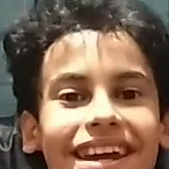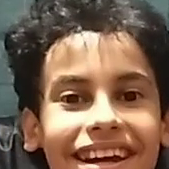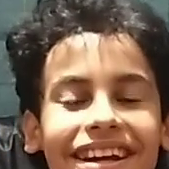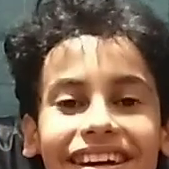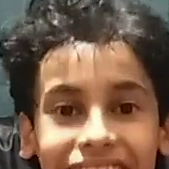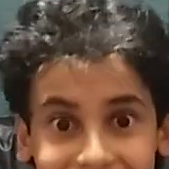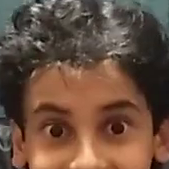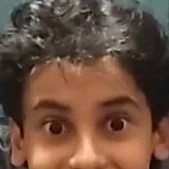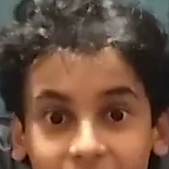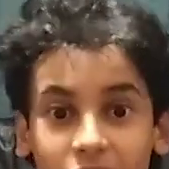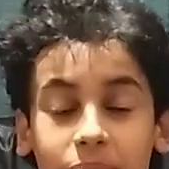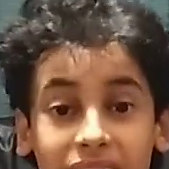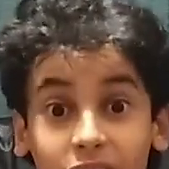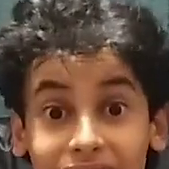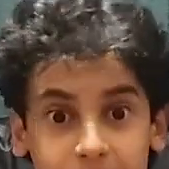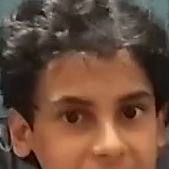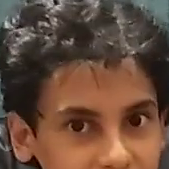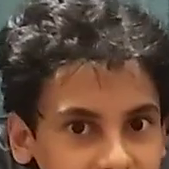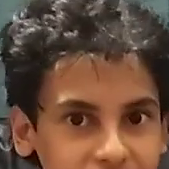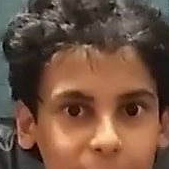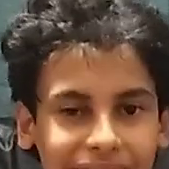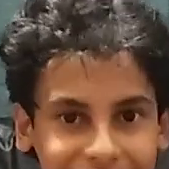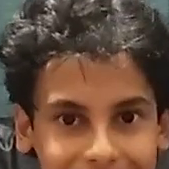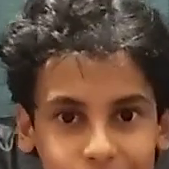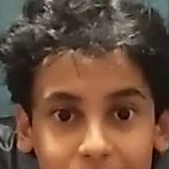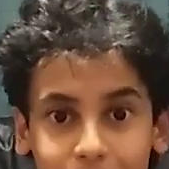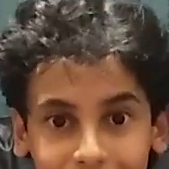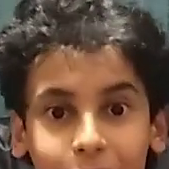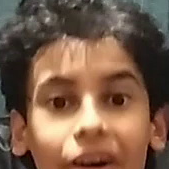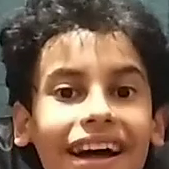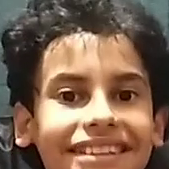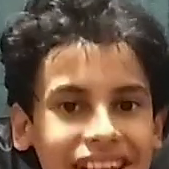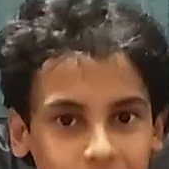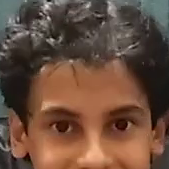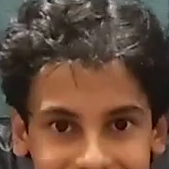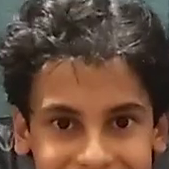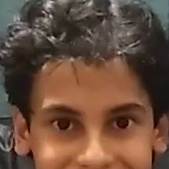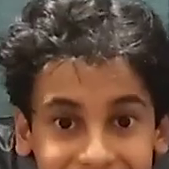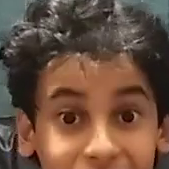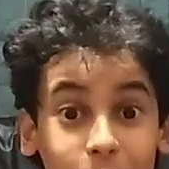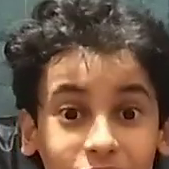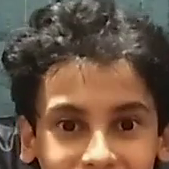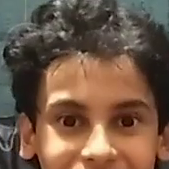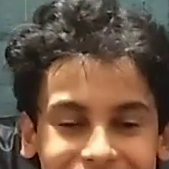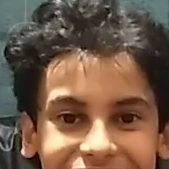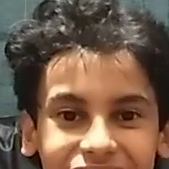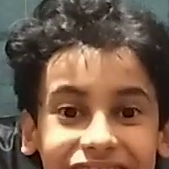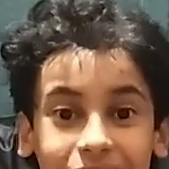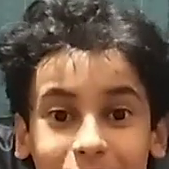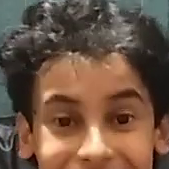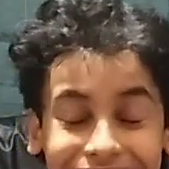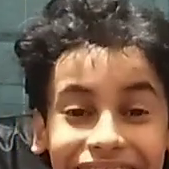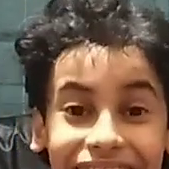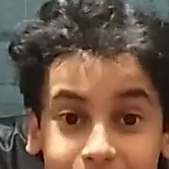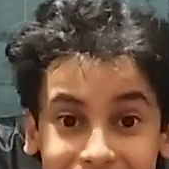¡Shalom, Vladimir! El día de hoy, miércoles 28 de abril del 2021, antes de comenzar este estreno, como todos los